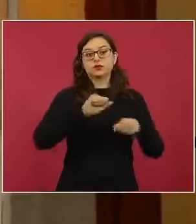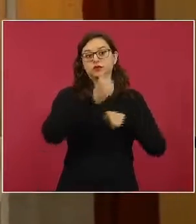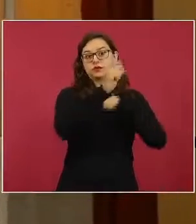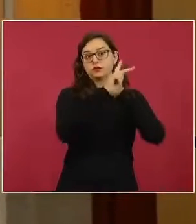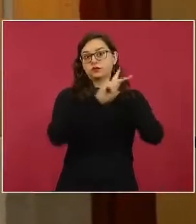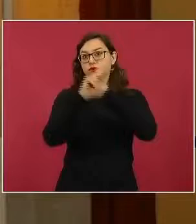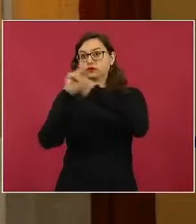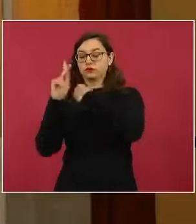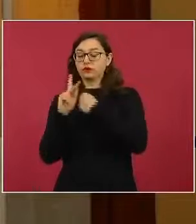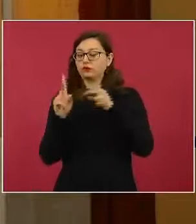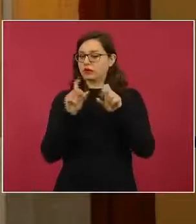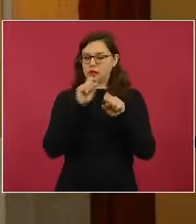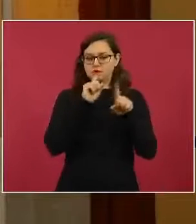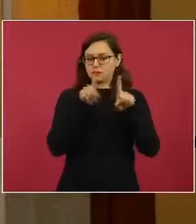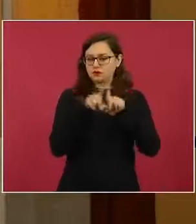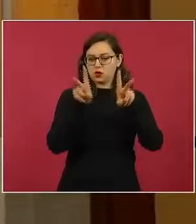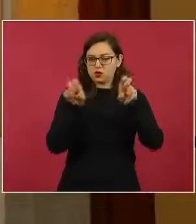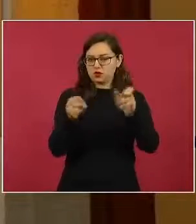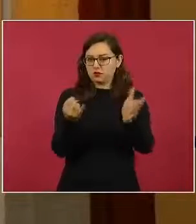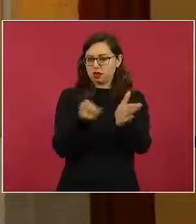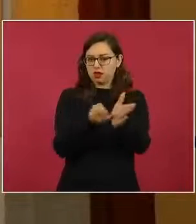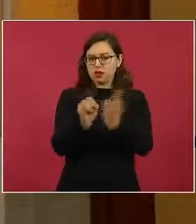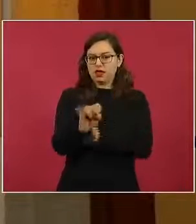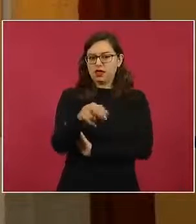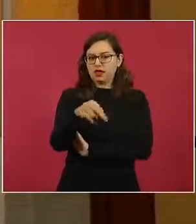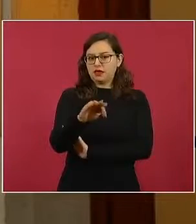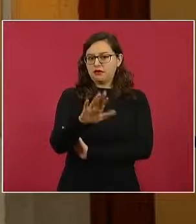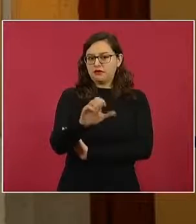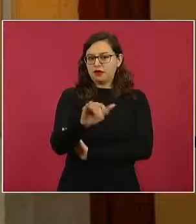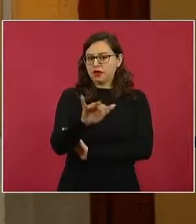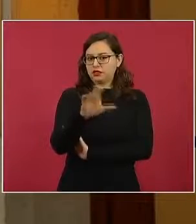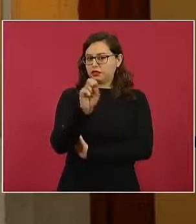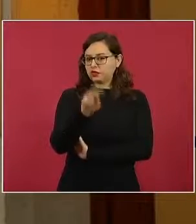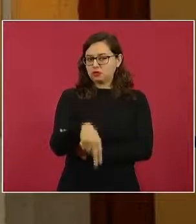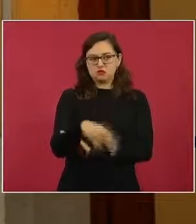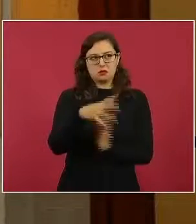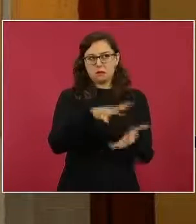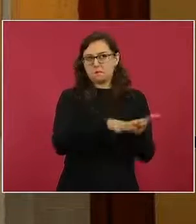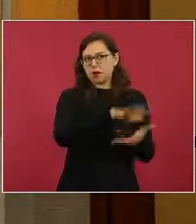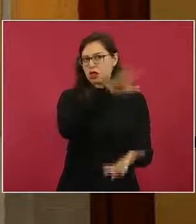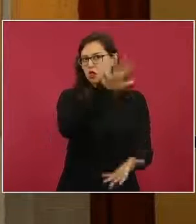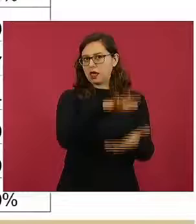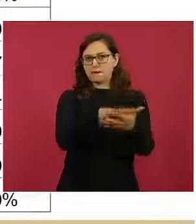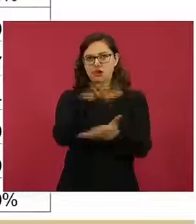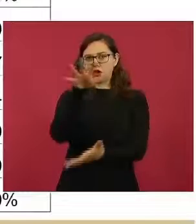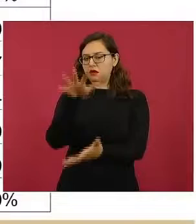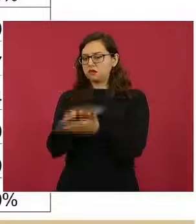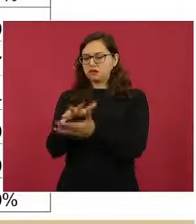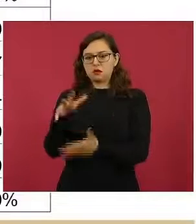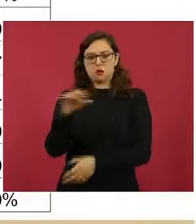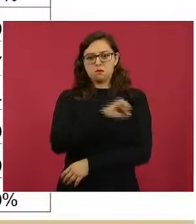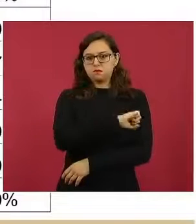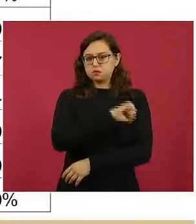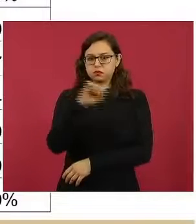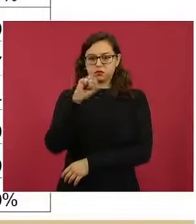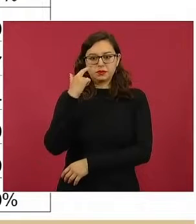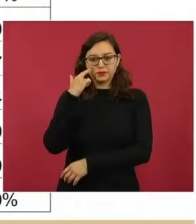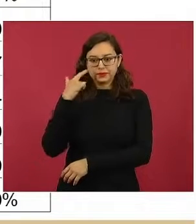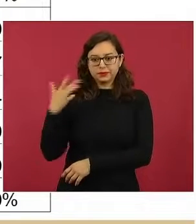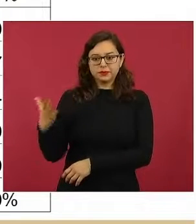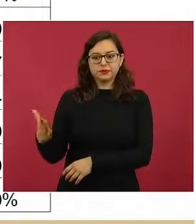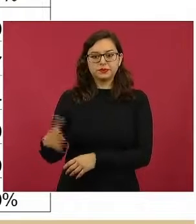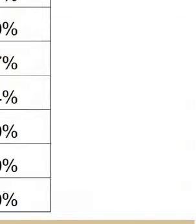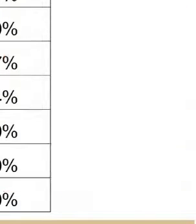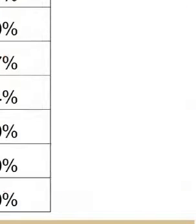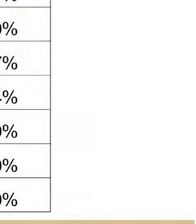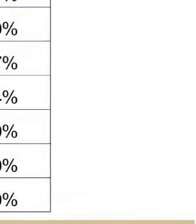países, podemos apreciar cómo de diciembre a enero, en la gran mayoría, la inflación incrementó. El caso de